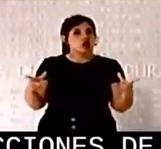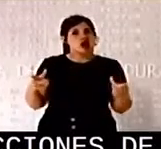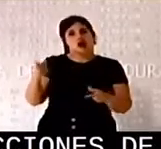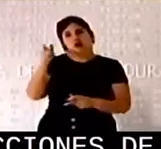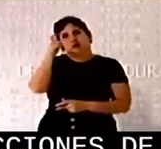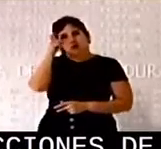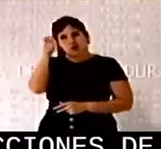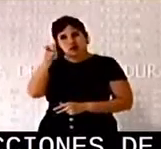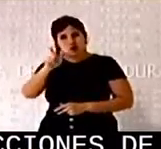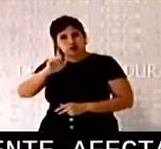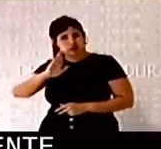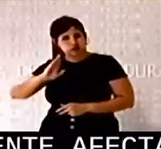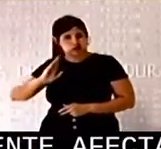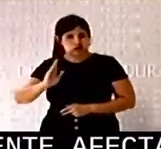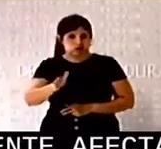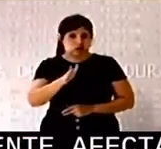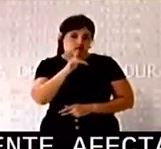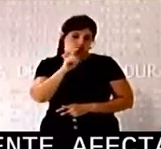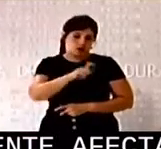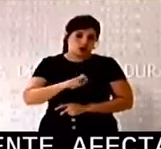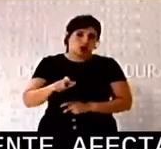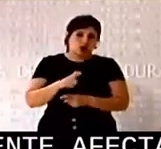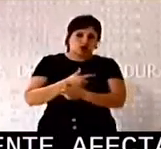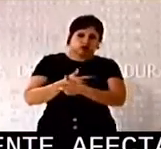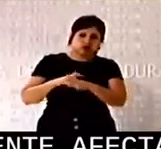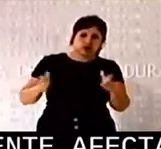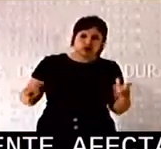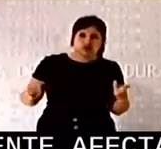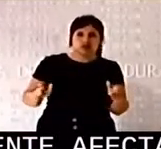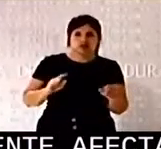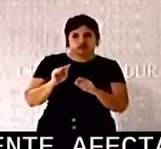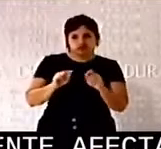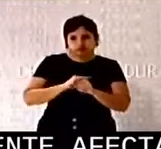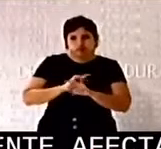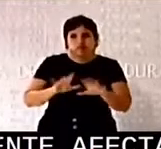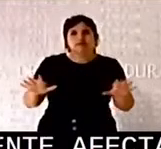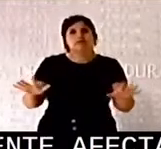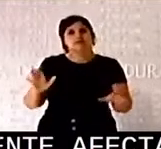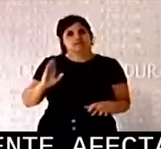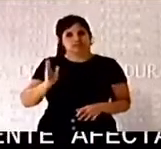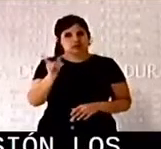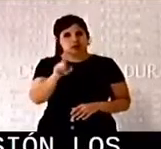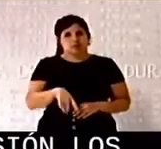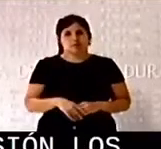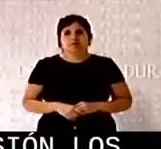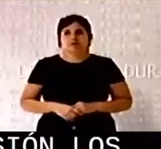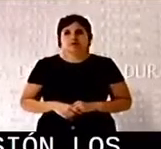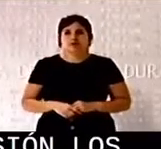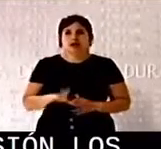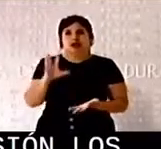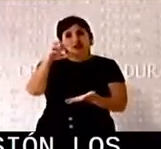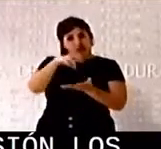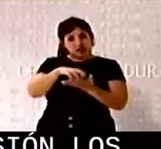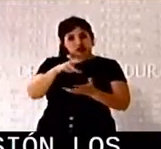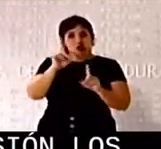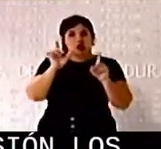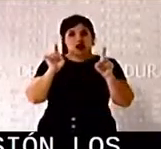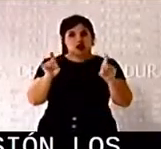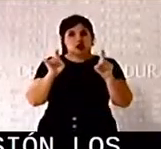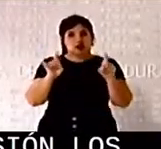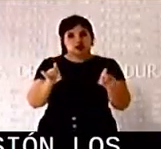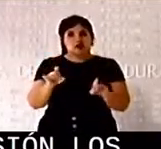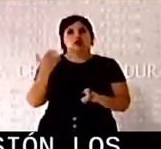especialmente afectados por una elevada transmisión. Los centros educativos los tenemos